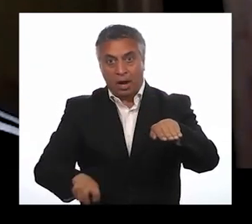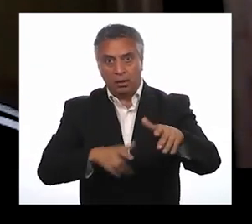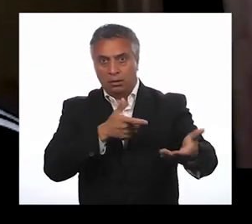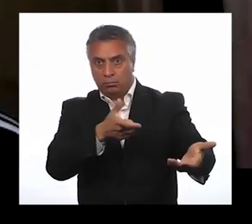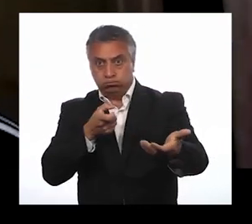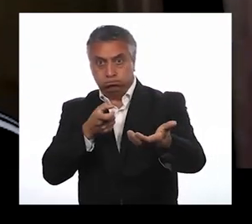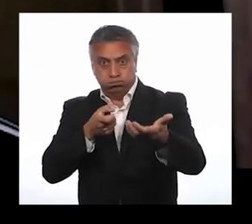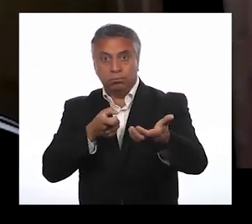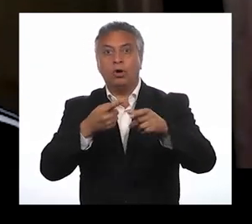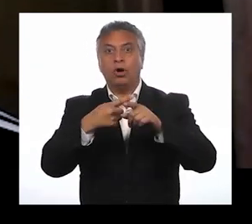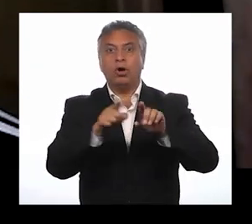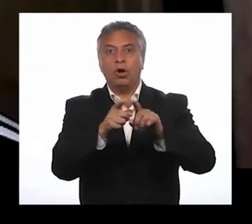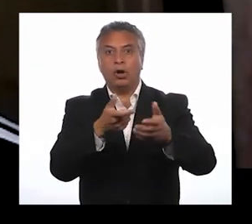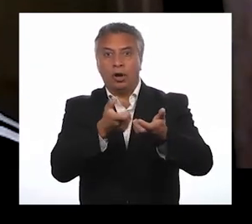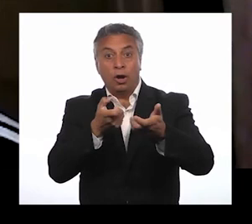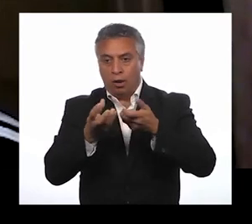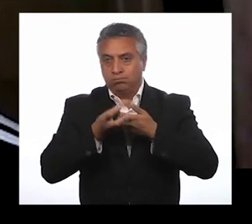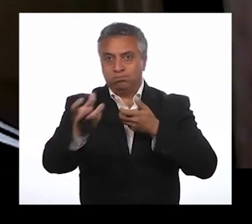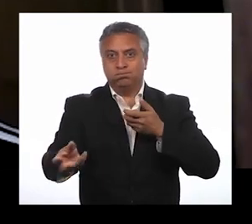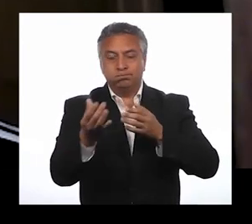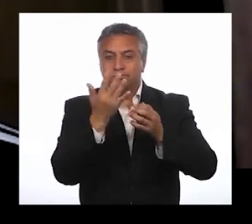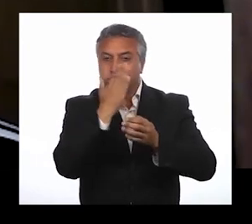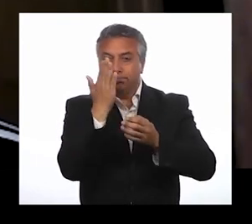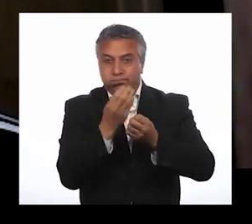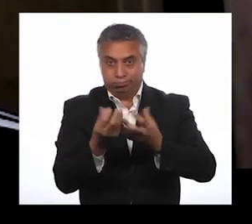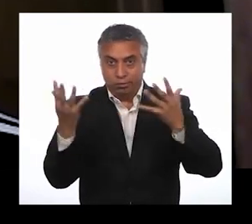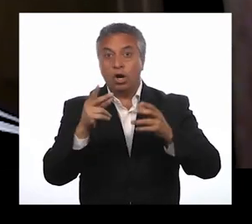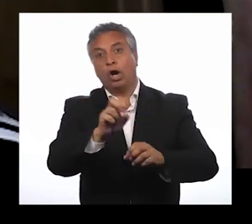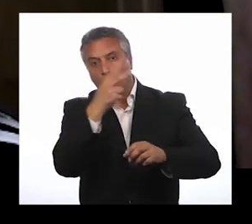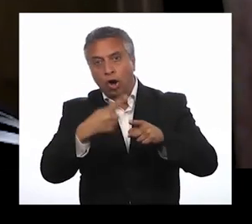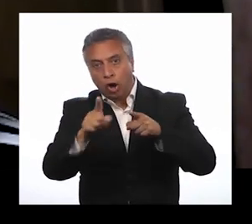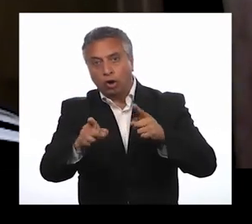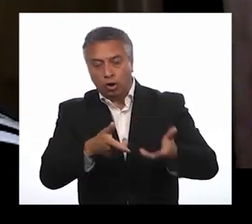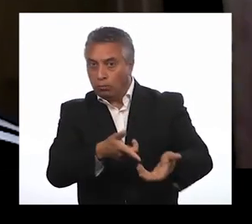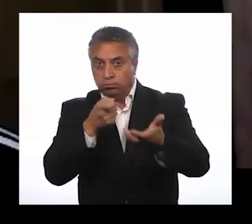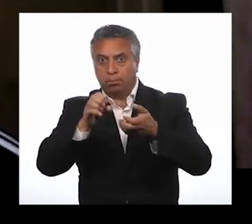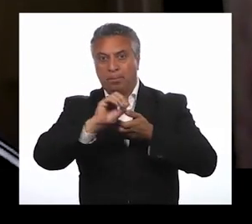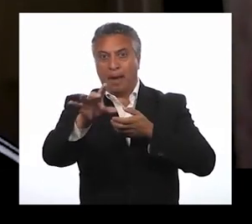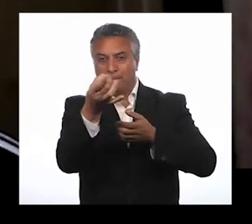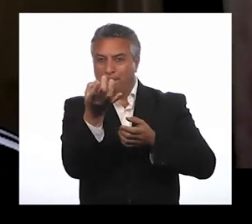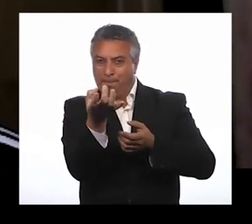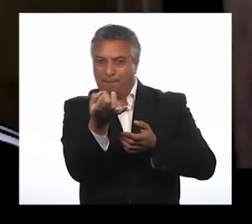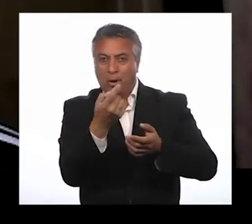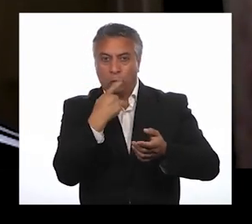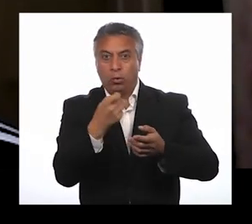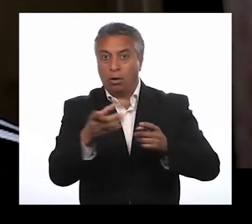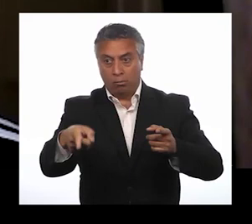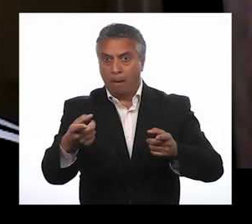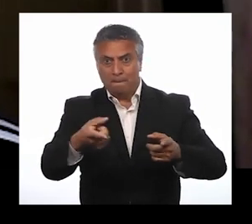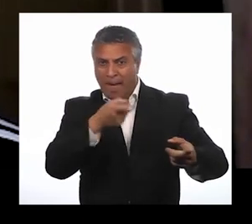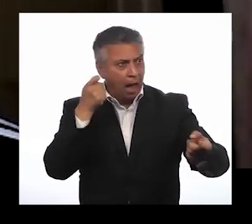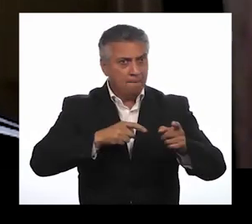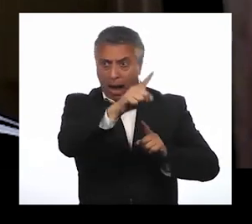con una escopeta de partículas. Bueno, así al segundo que se bajan empiezan a disparar lacrimógena a diestra y